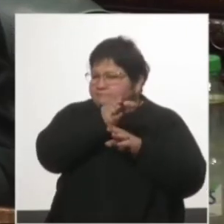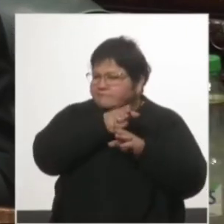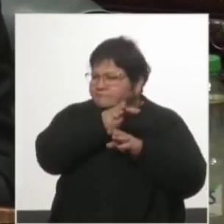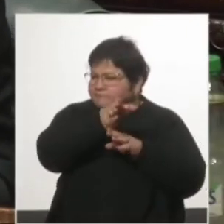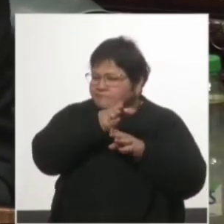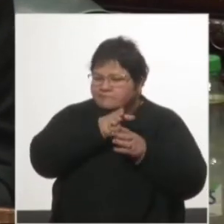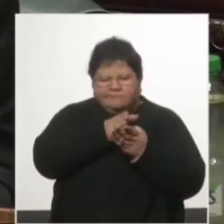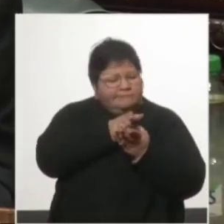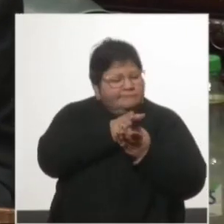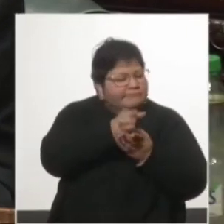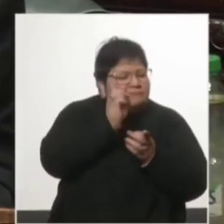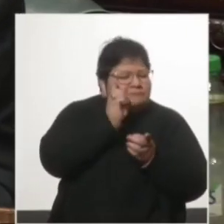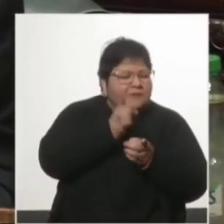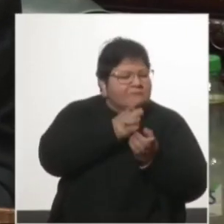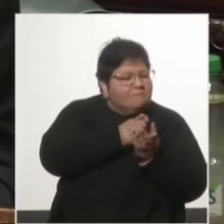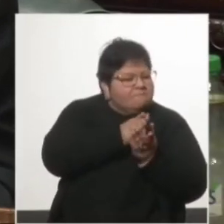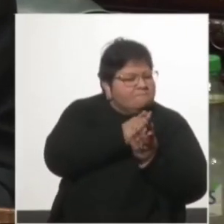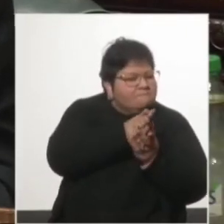Por lo tanto,